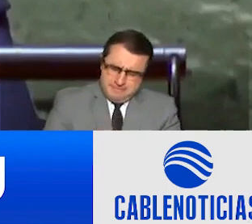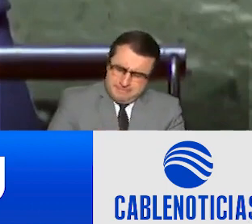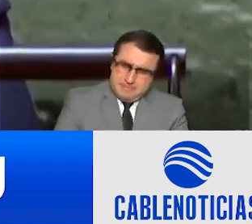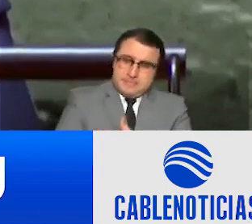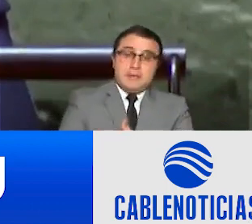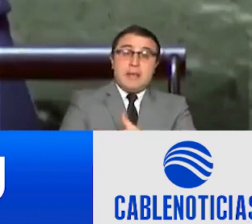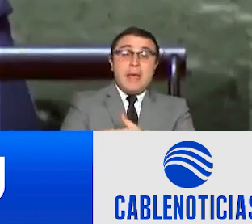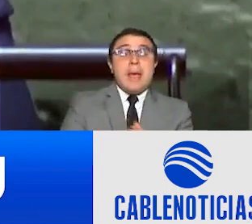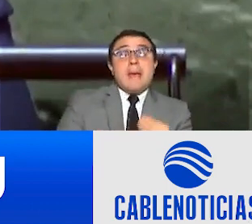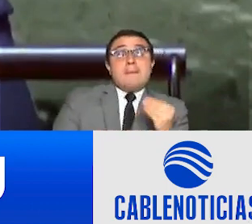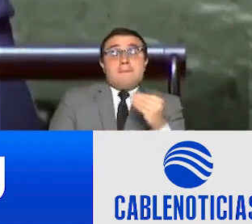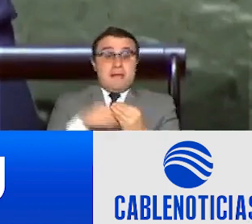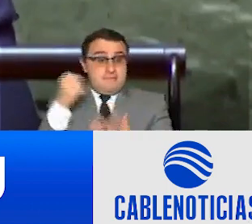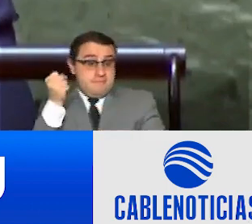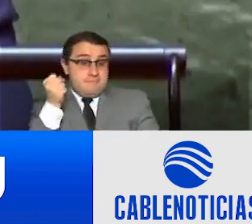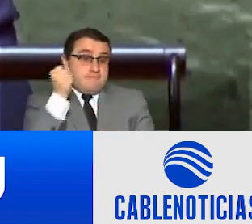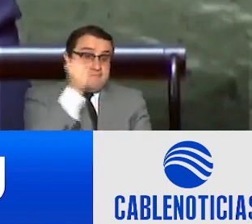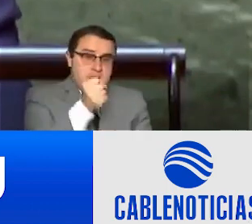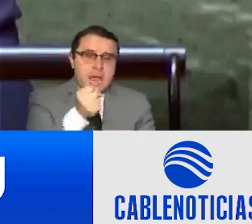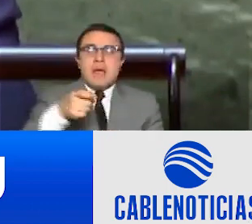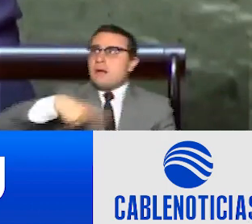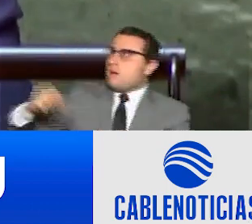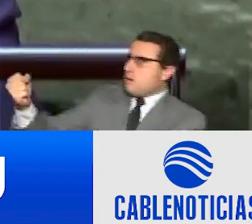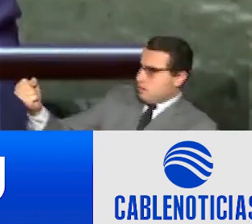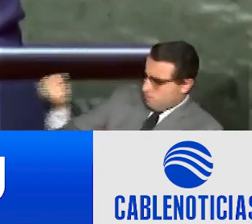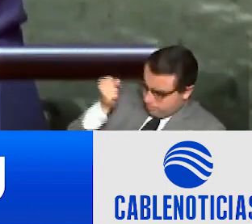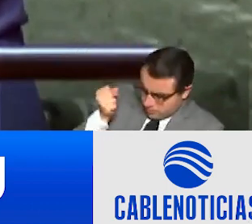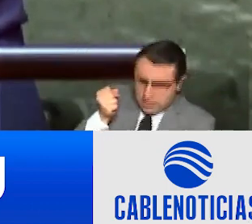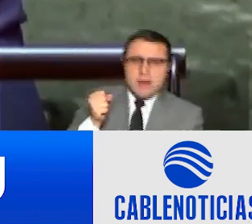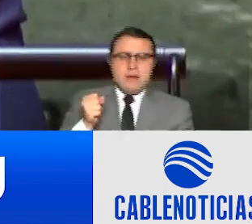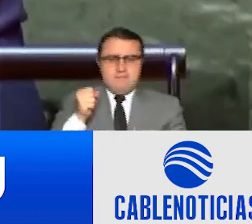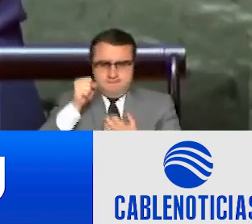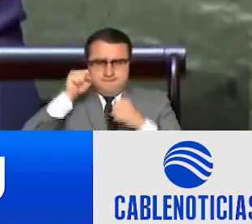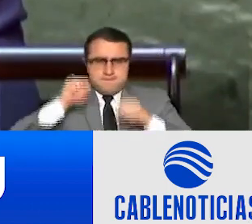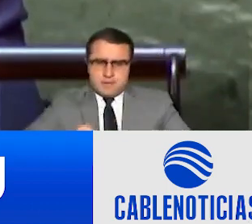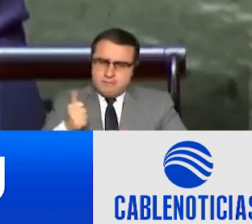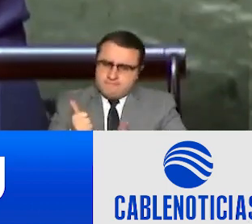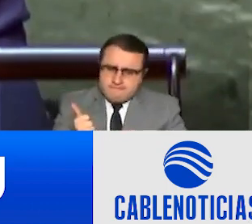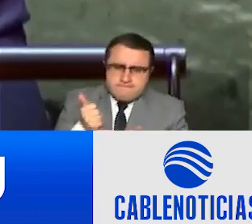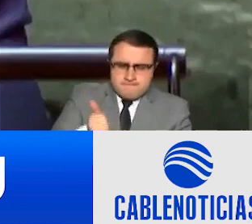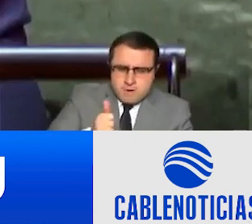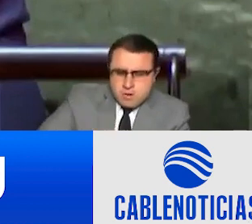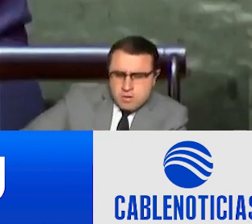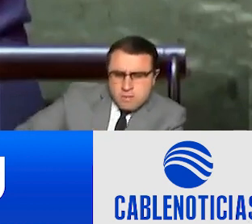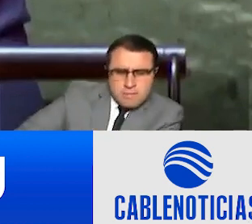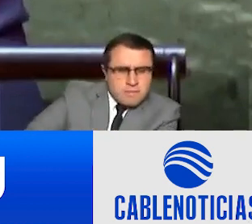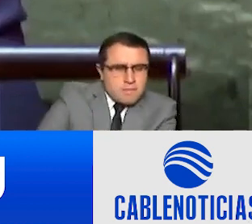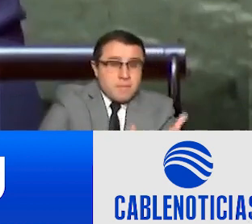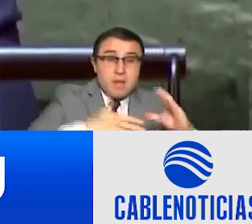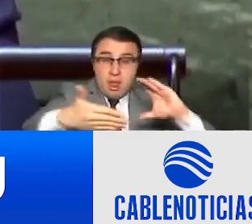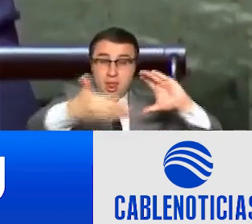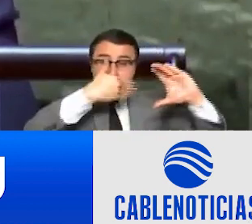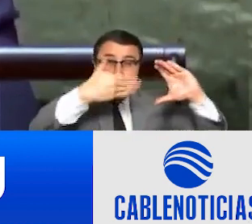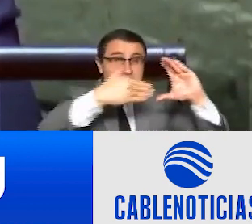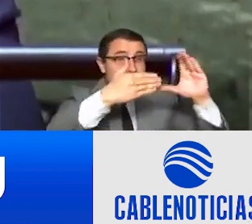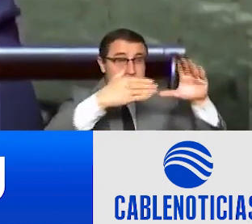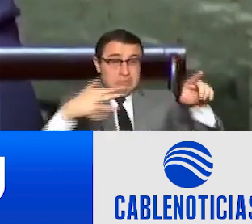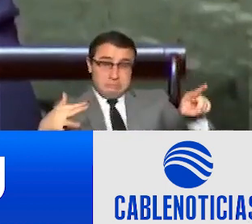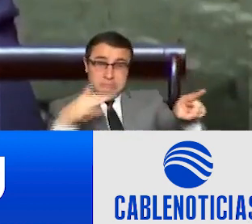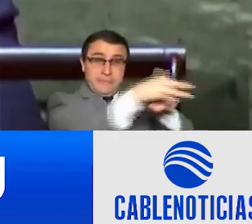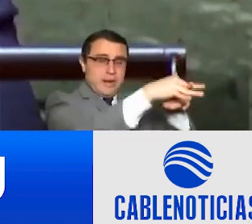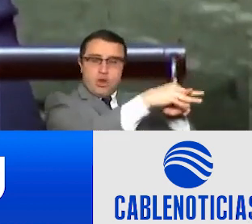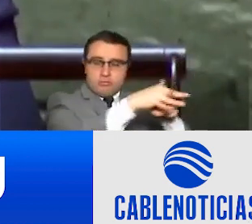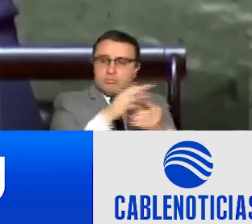los ejes centrales que están produciendo la crisis climática sobre la Tierra y